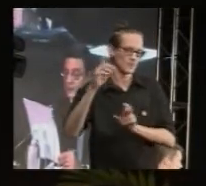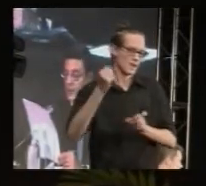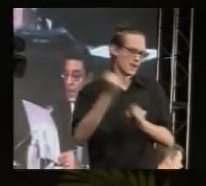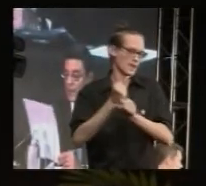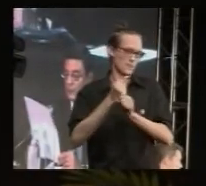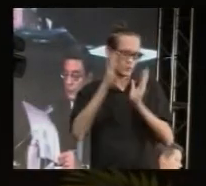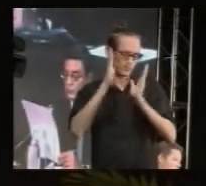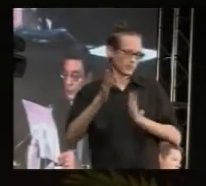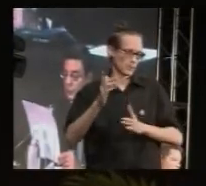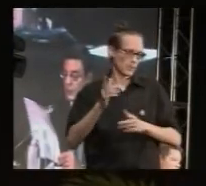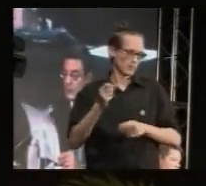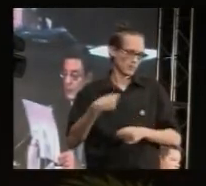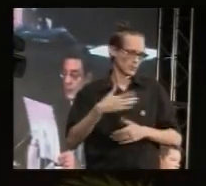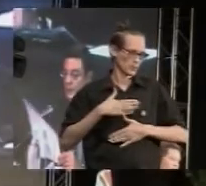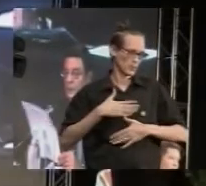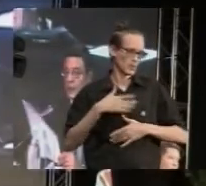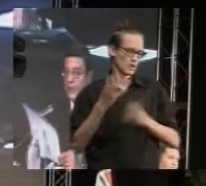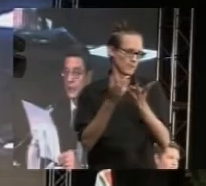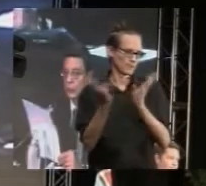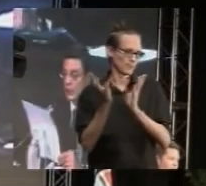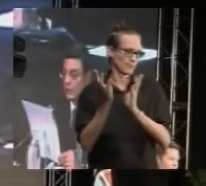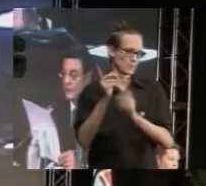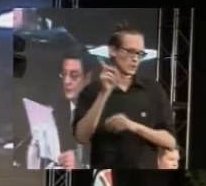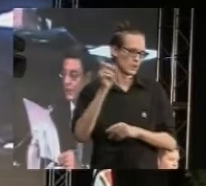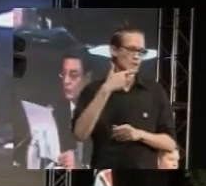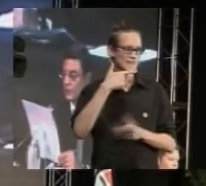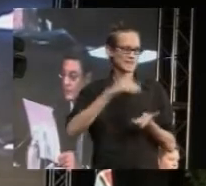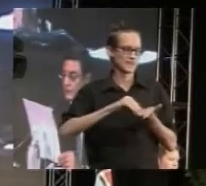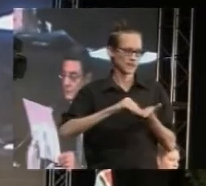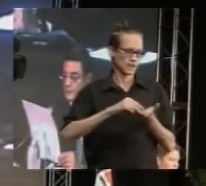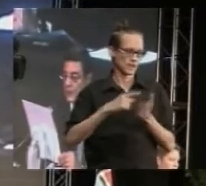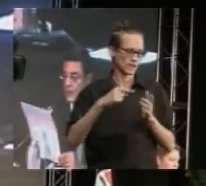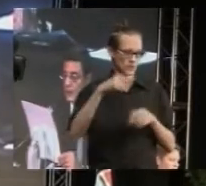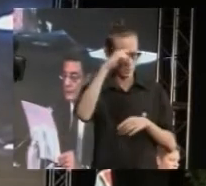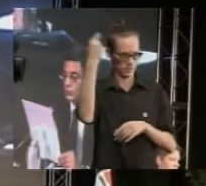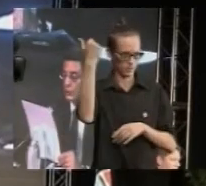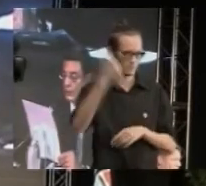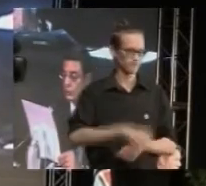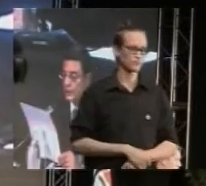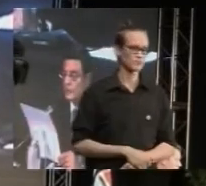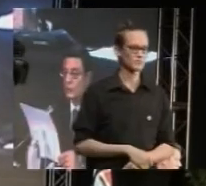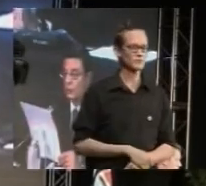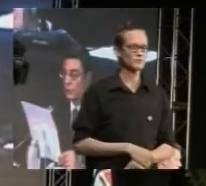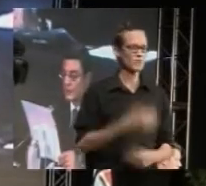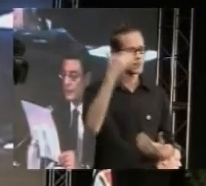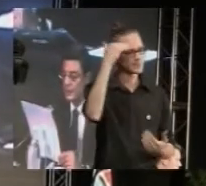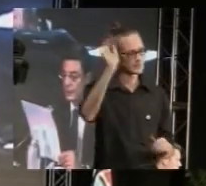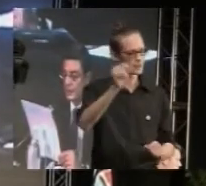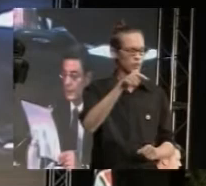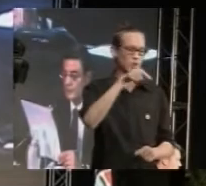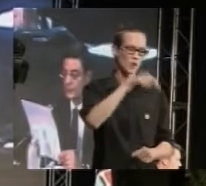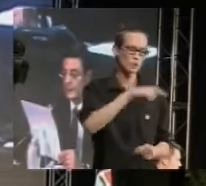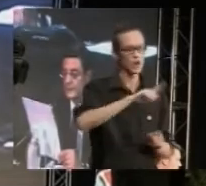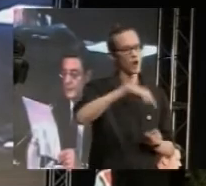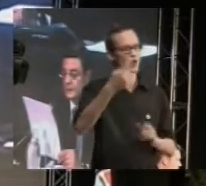inherentes a mi función parlamentaria en el Honorable Senado de la Nación. Sin otro particular, saludo a usted y a las